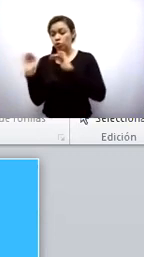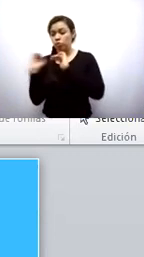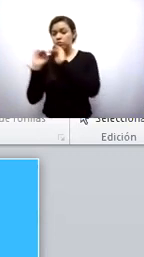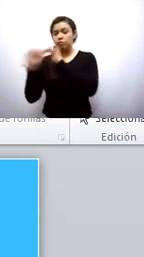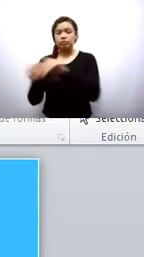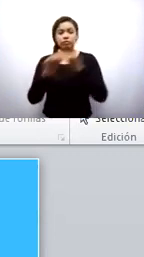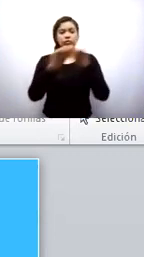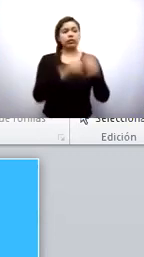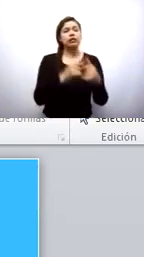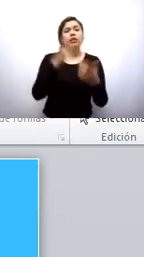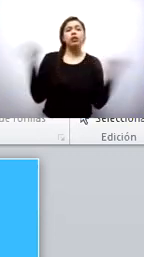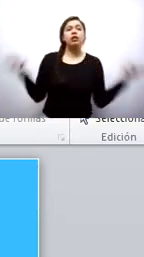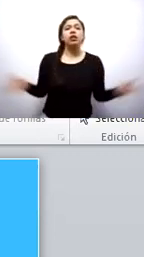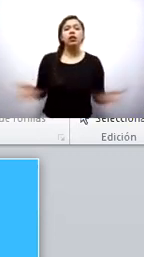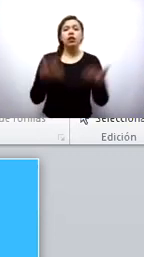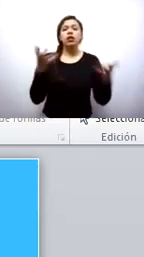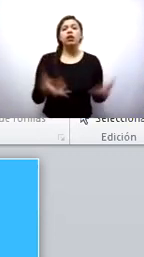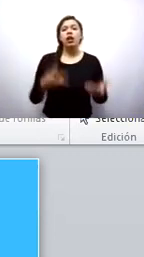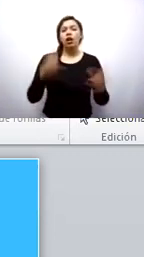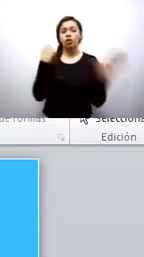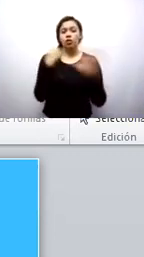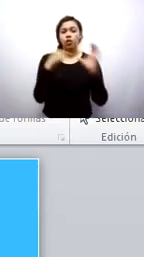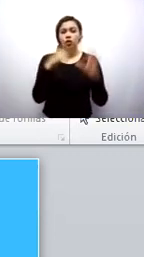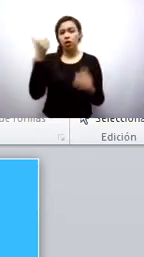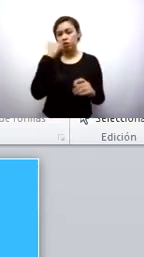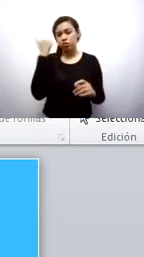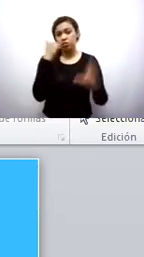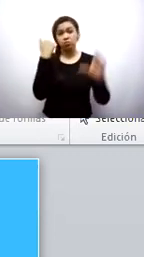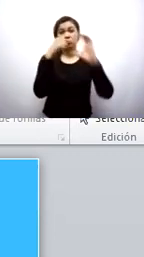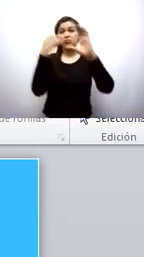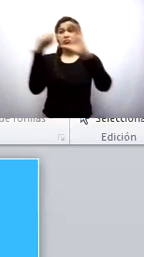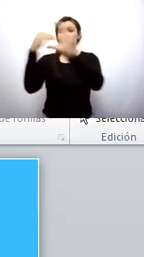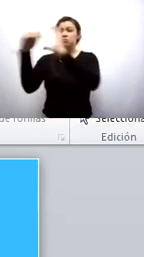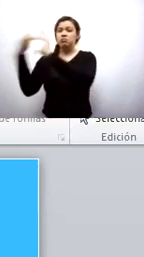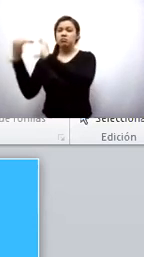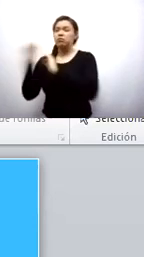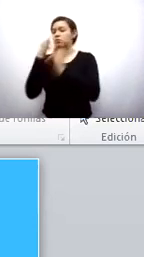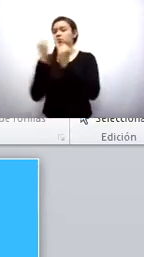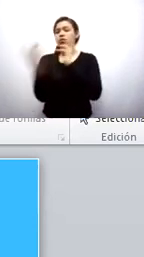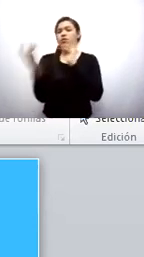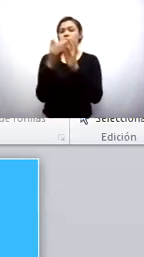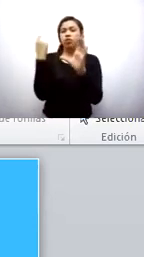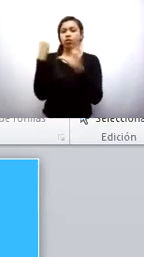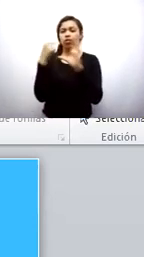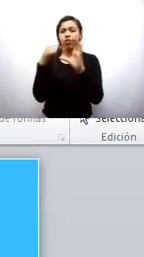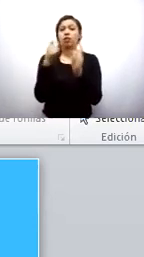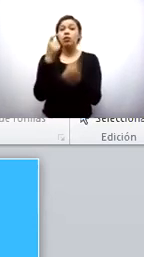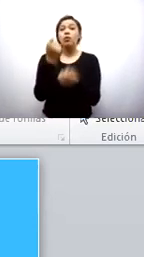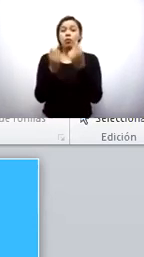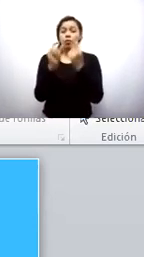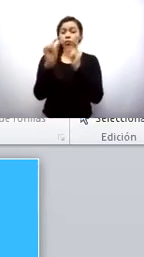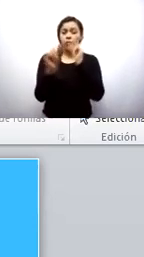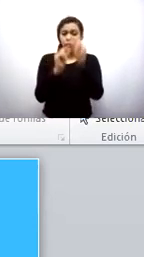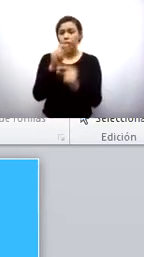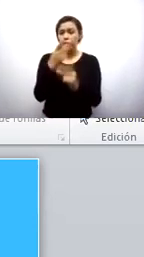enviando las programaciones nada más así por correo a los alumnos y pues tener contacto con ellos por correo, pero poco a poco se fue modificando a manera de que